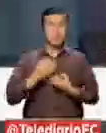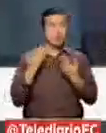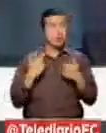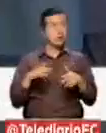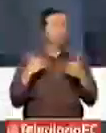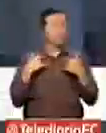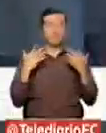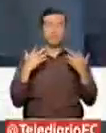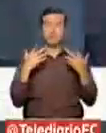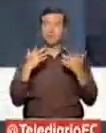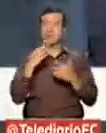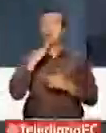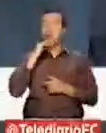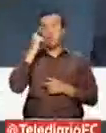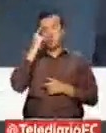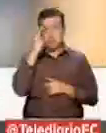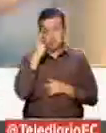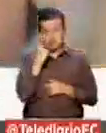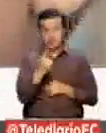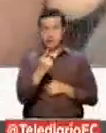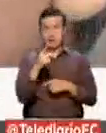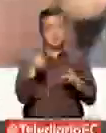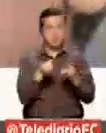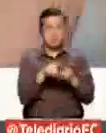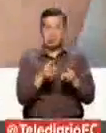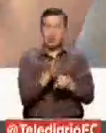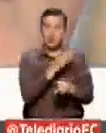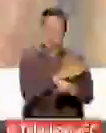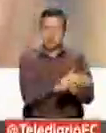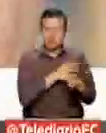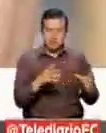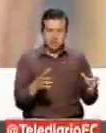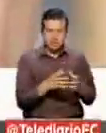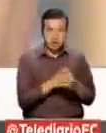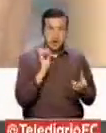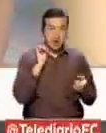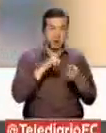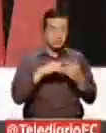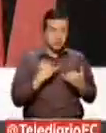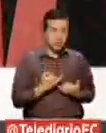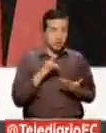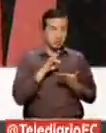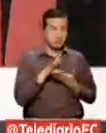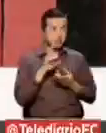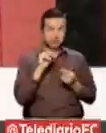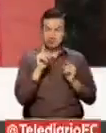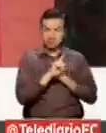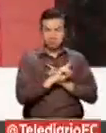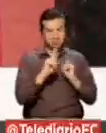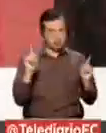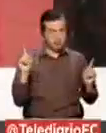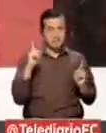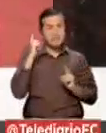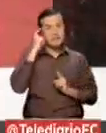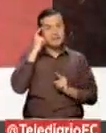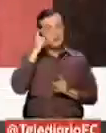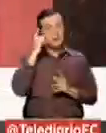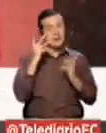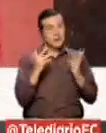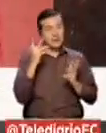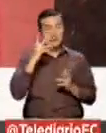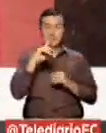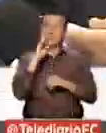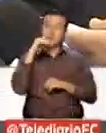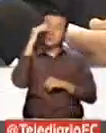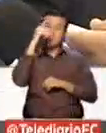En el correísmo están las cosas como al principio. Para ellos no existen causales de destitución e incluso hablan de consecuencias